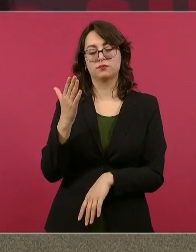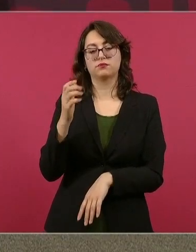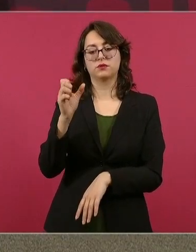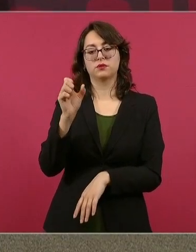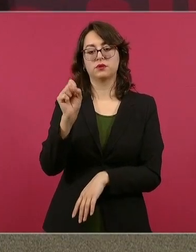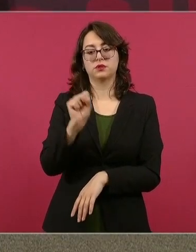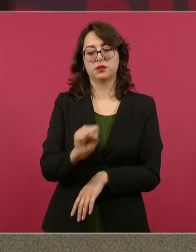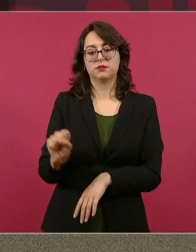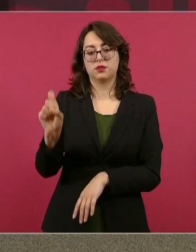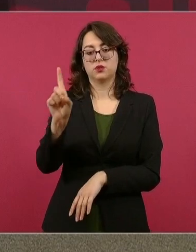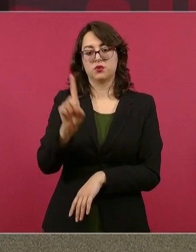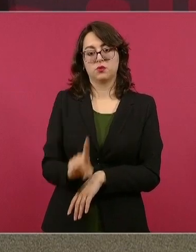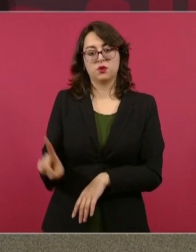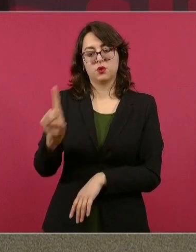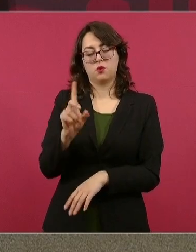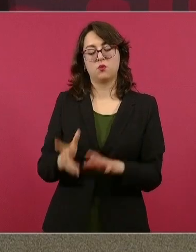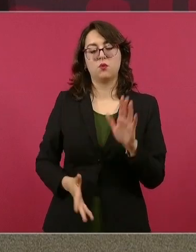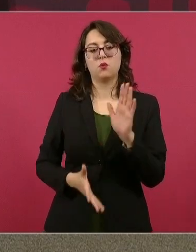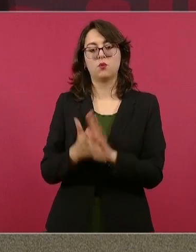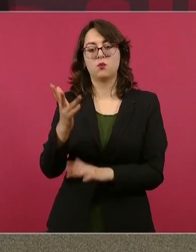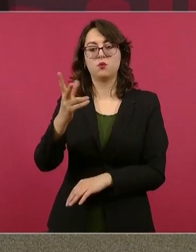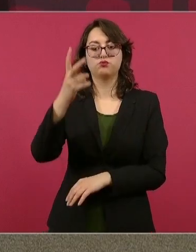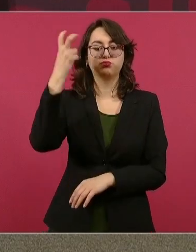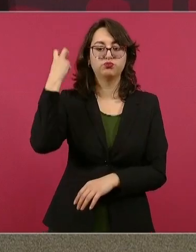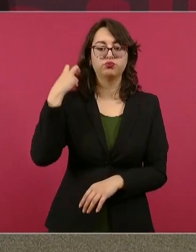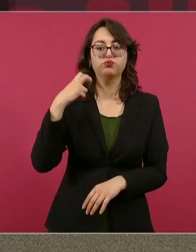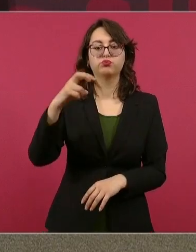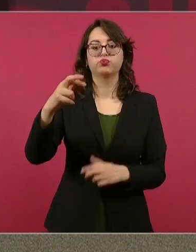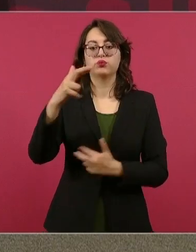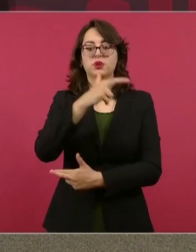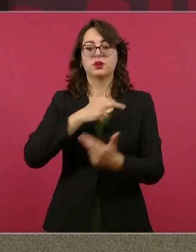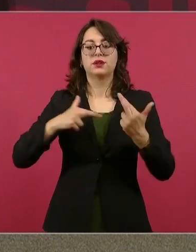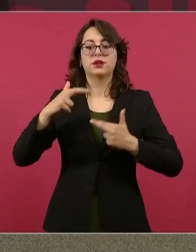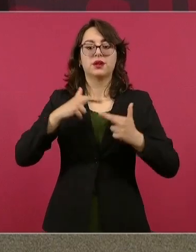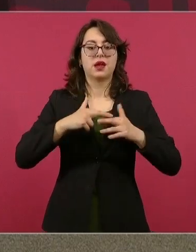Huastecas. Es una región